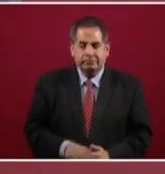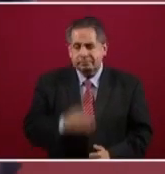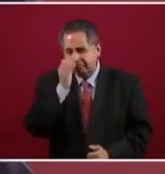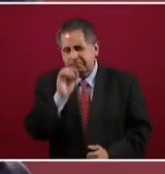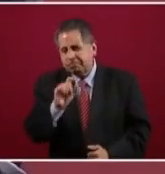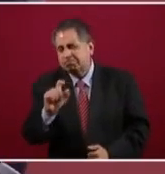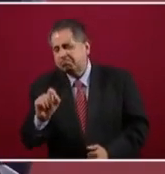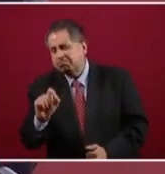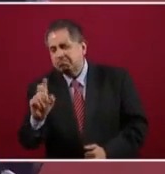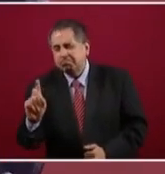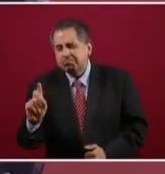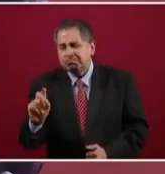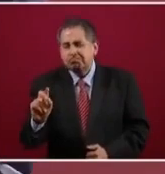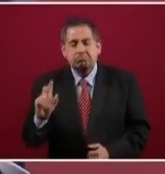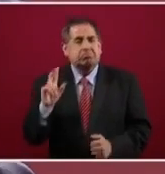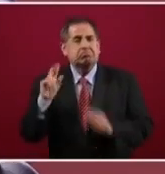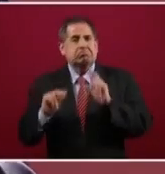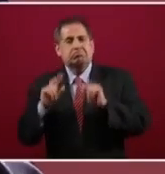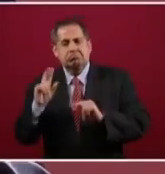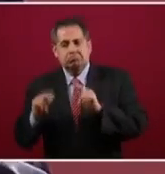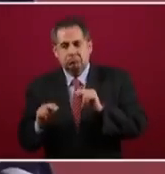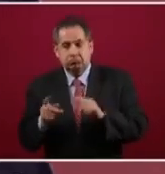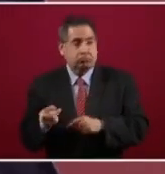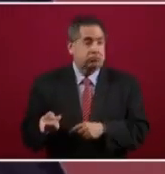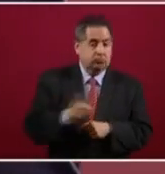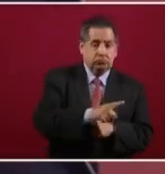¿20, 30? Porque